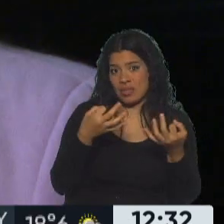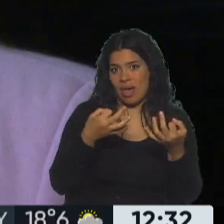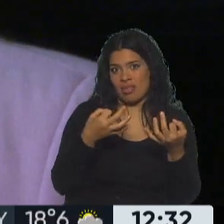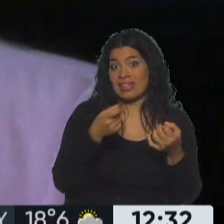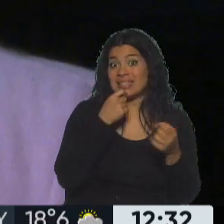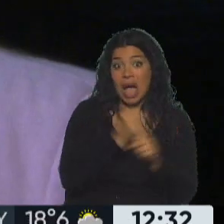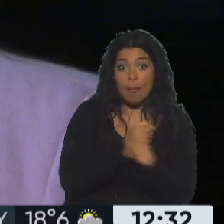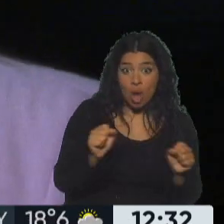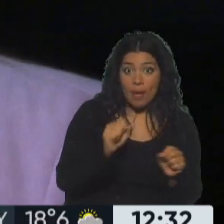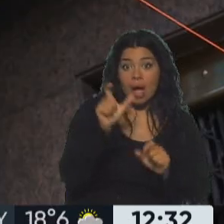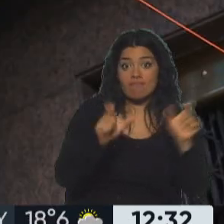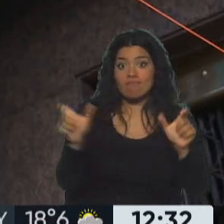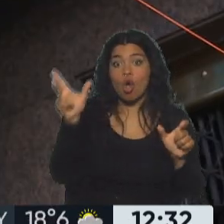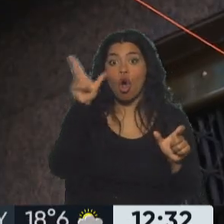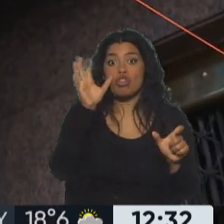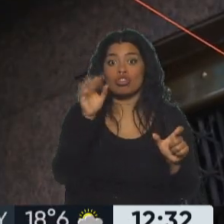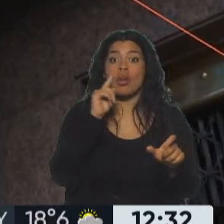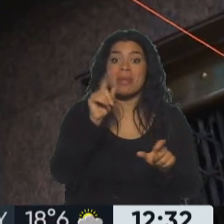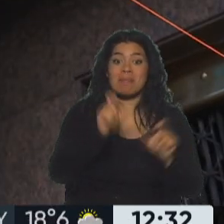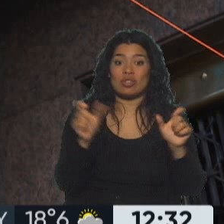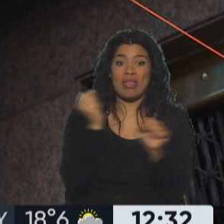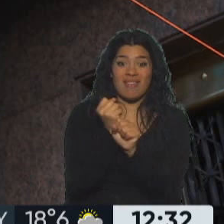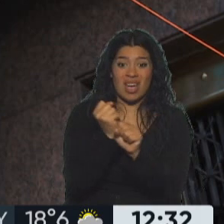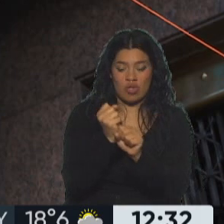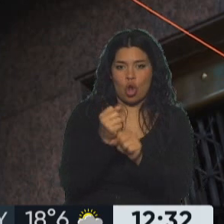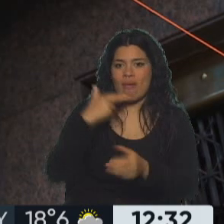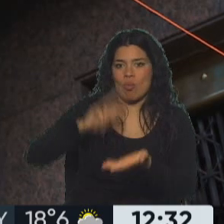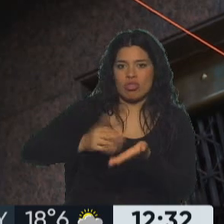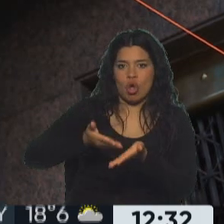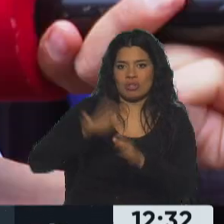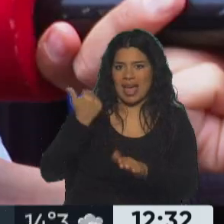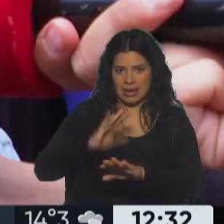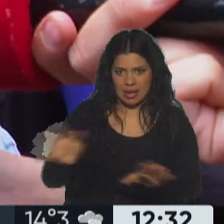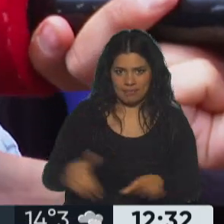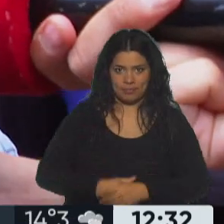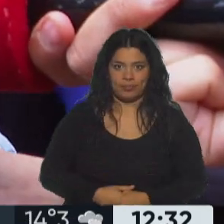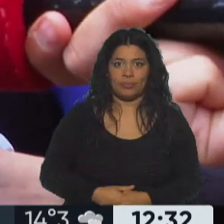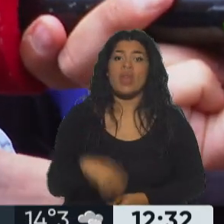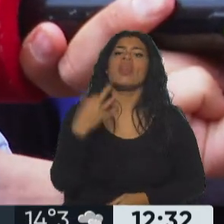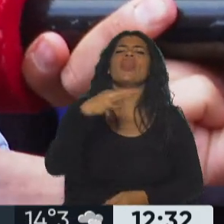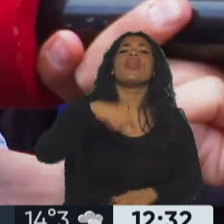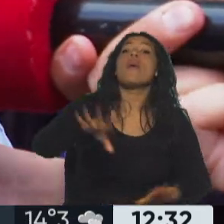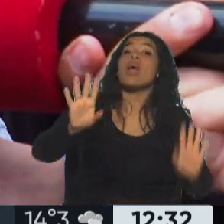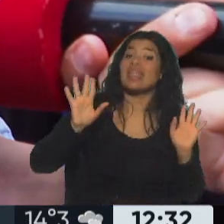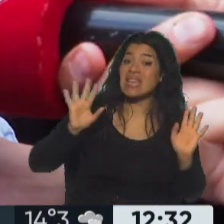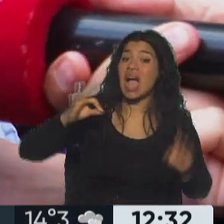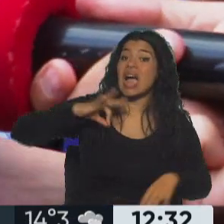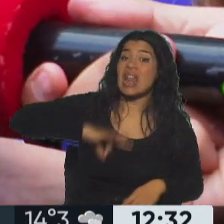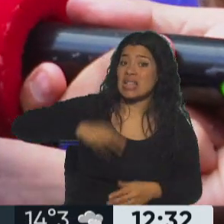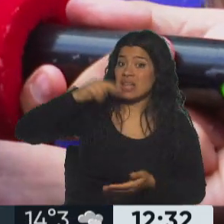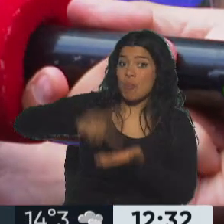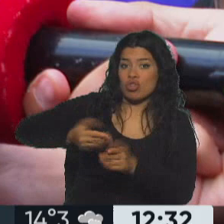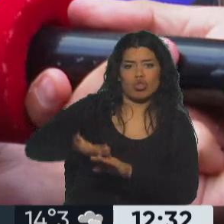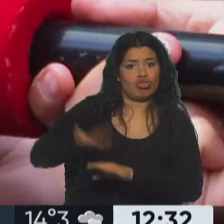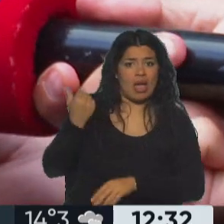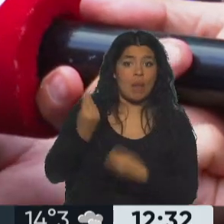trabajadores y trabajadoras van a dejar de pagar. Si son coherentes con lo que han sostenido todo este tiempo, deberían bajar ganancias porque han